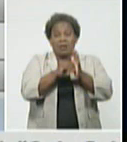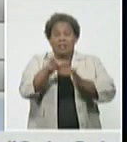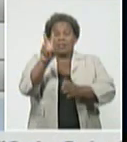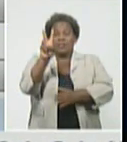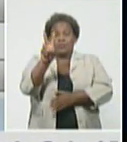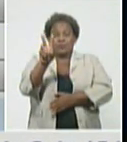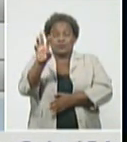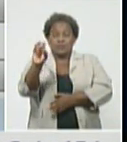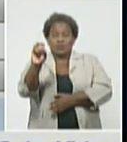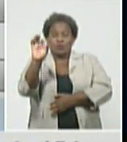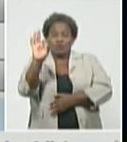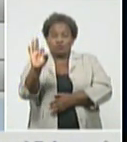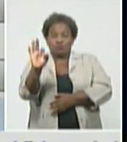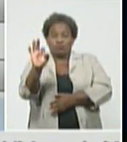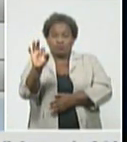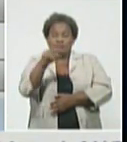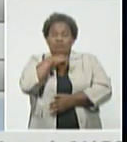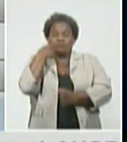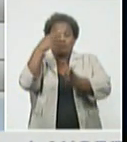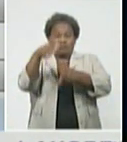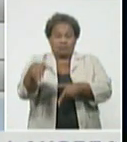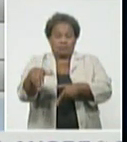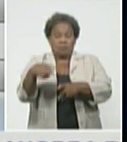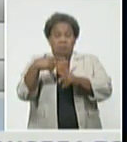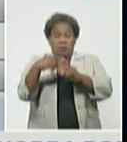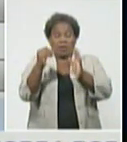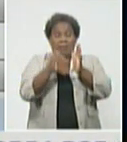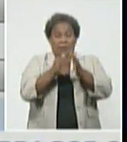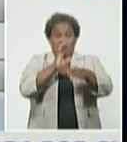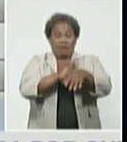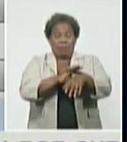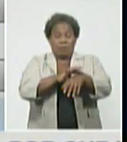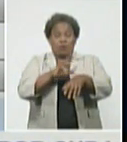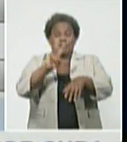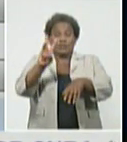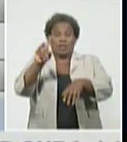649.208 fallecidos, para una letalidad de un